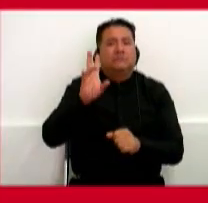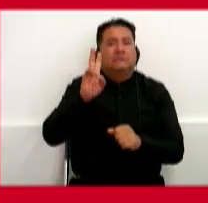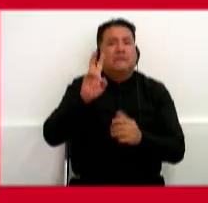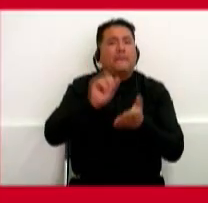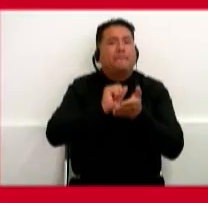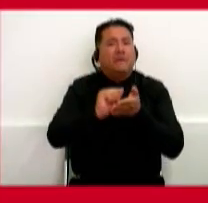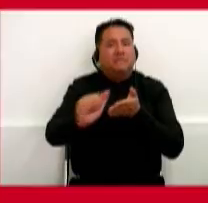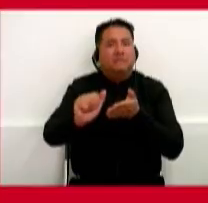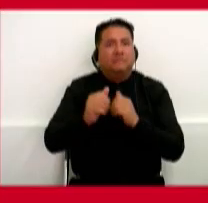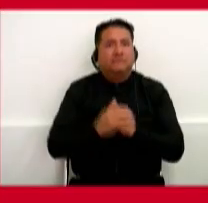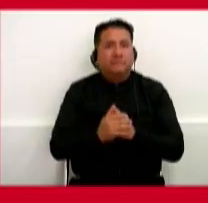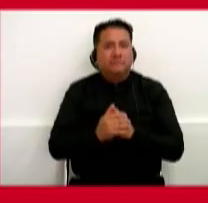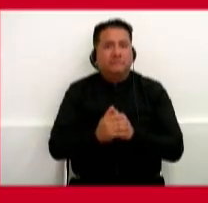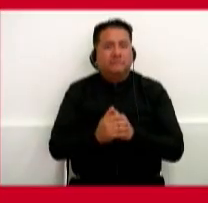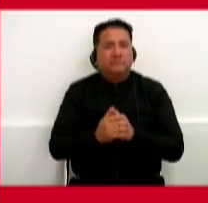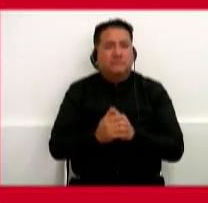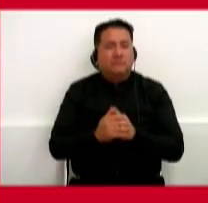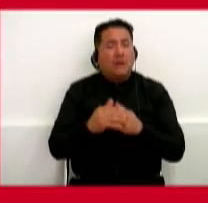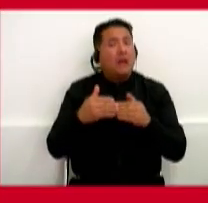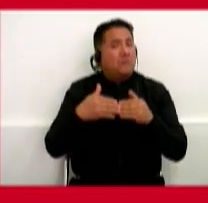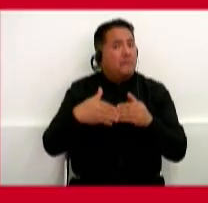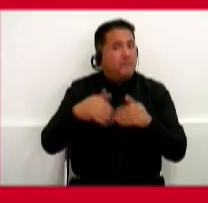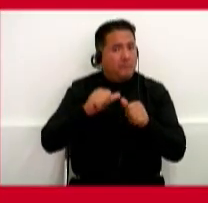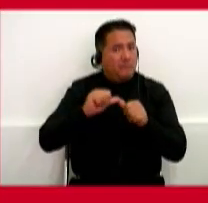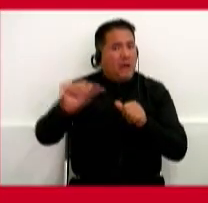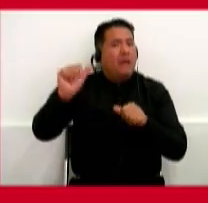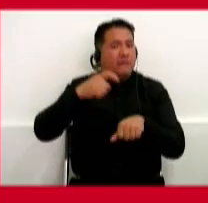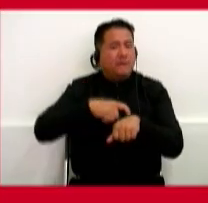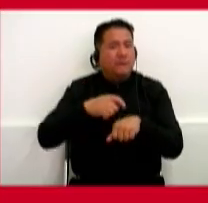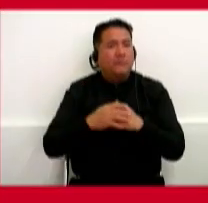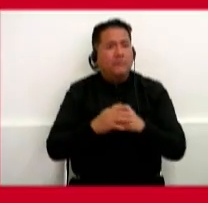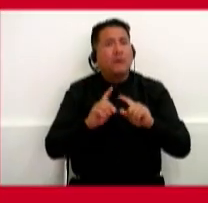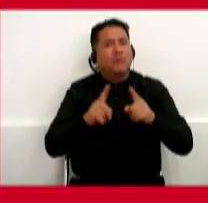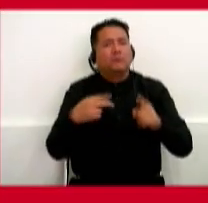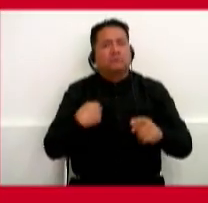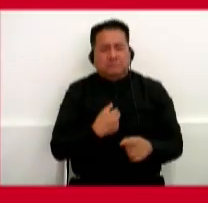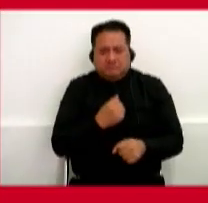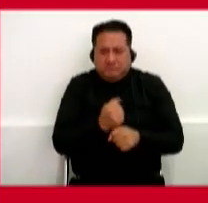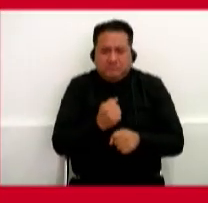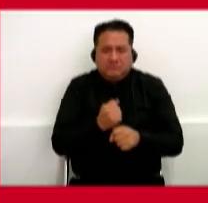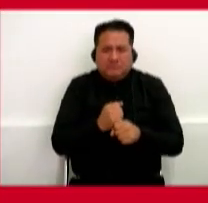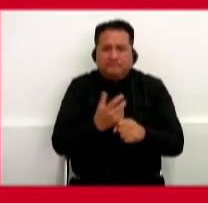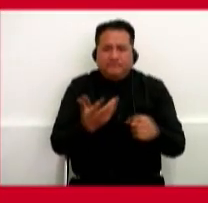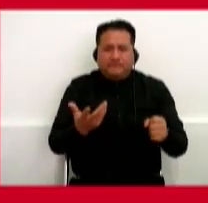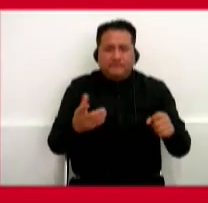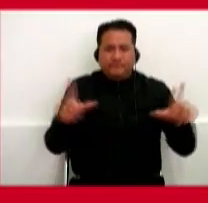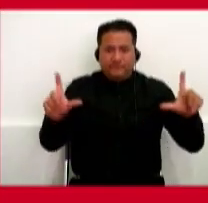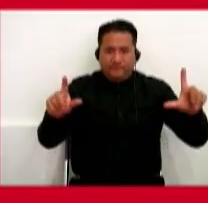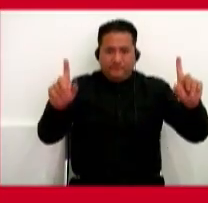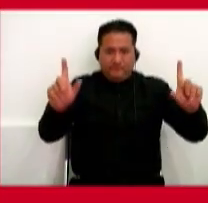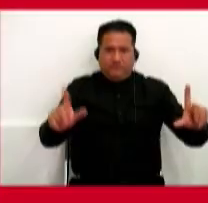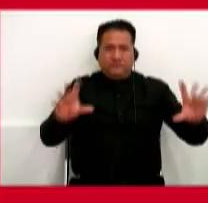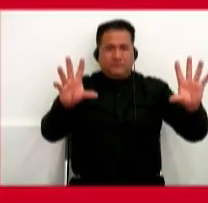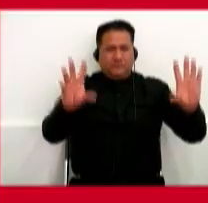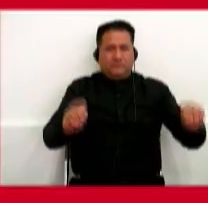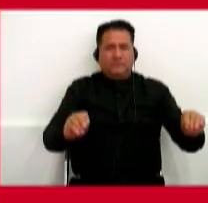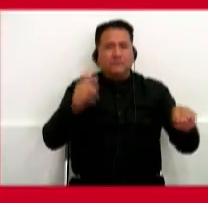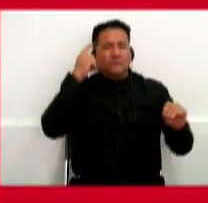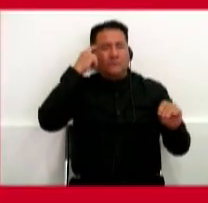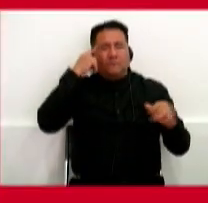fue trabajar con una pantalla apagada y poder conseguir una línea base de los operadores y